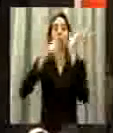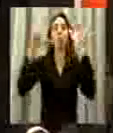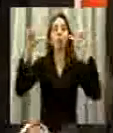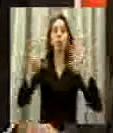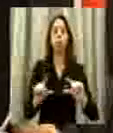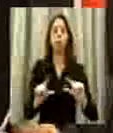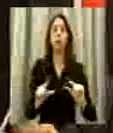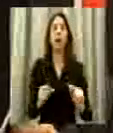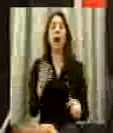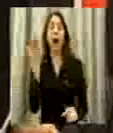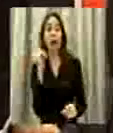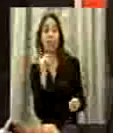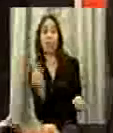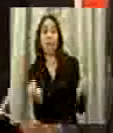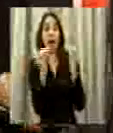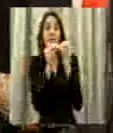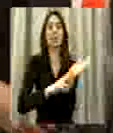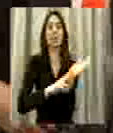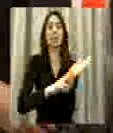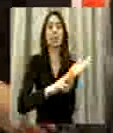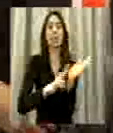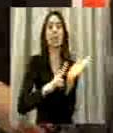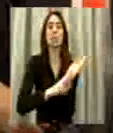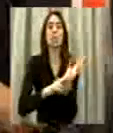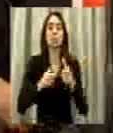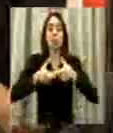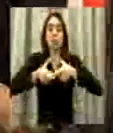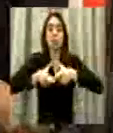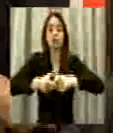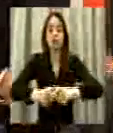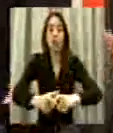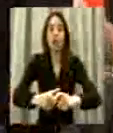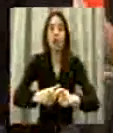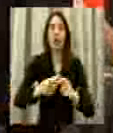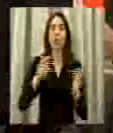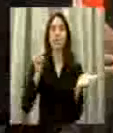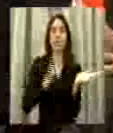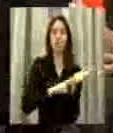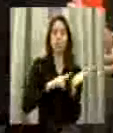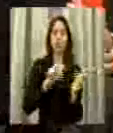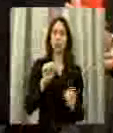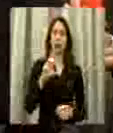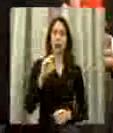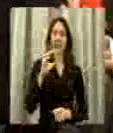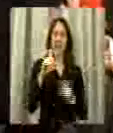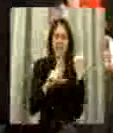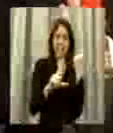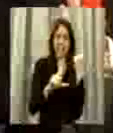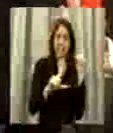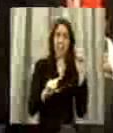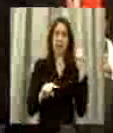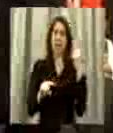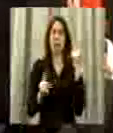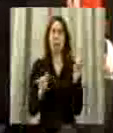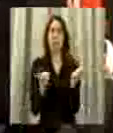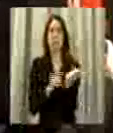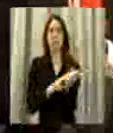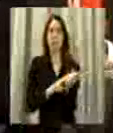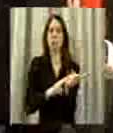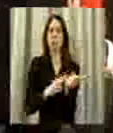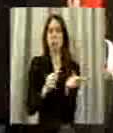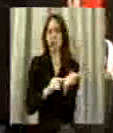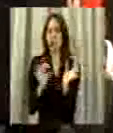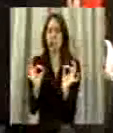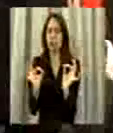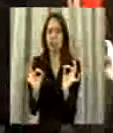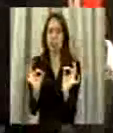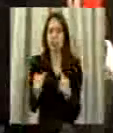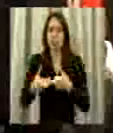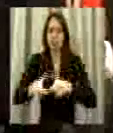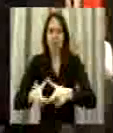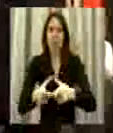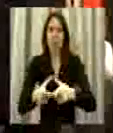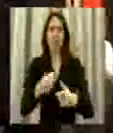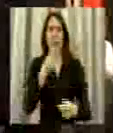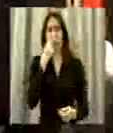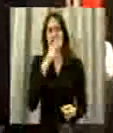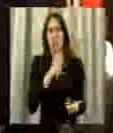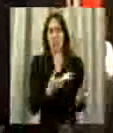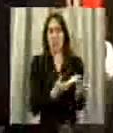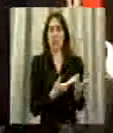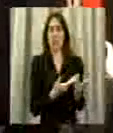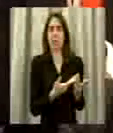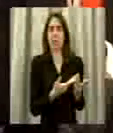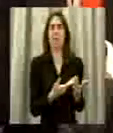impuesto adicional al software, un impuesto adicional al arancel. No tiene ningún sentido tener en la sociedad del conocimiento un impuesto específico al software,